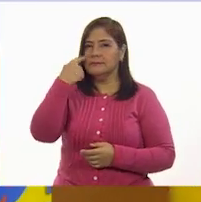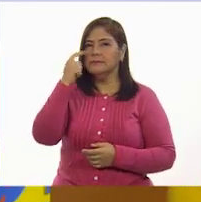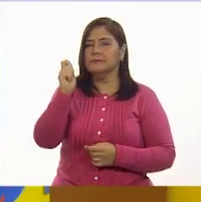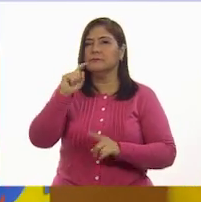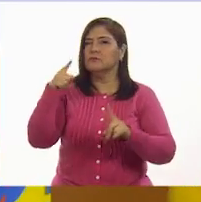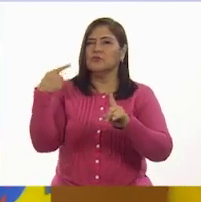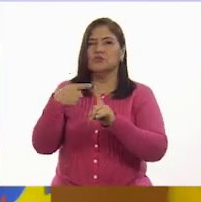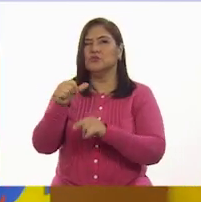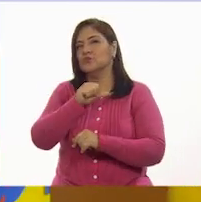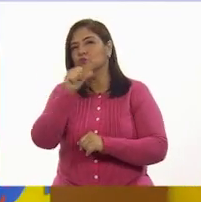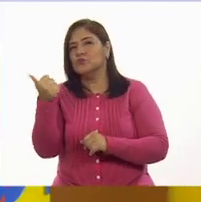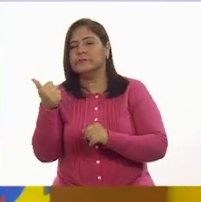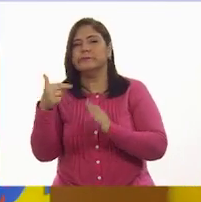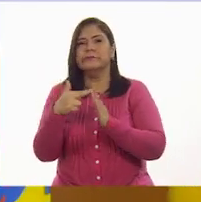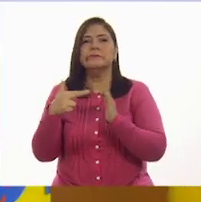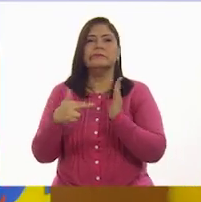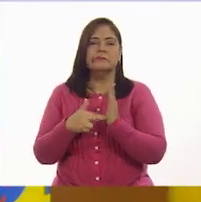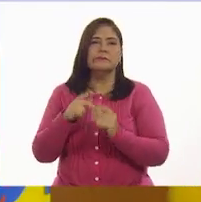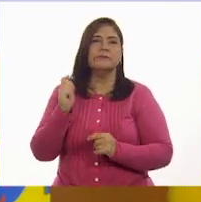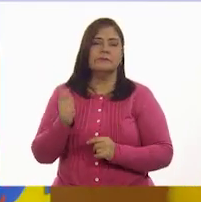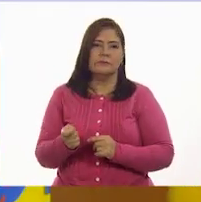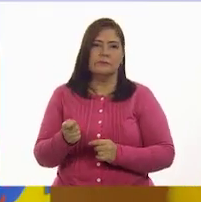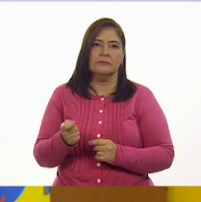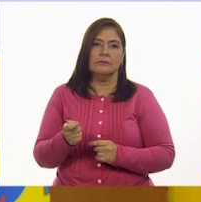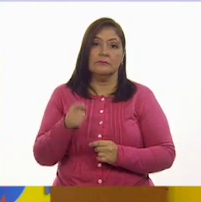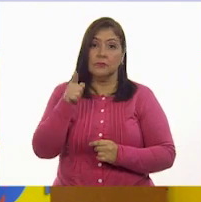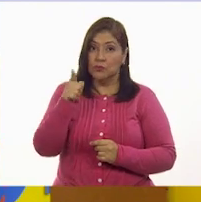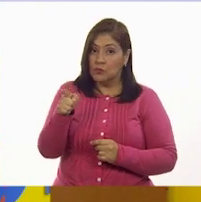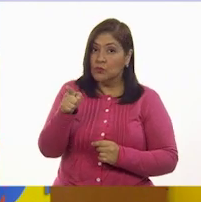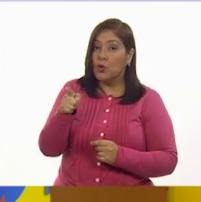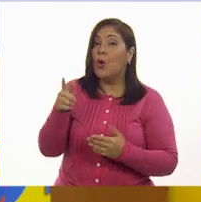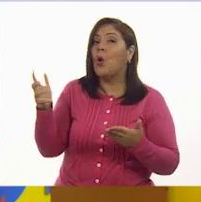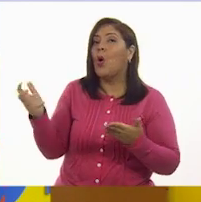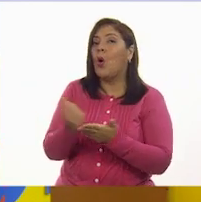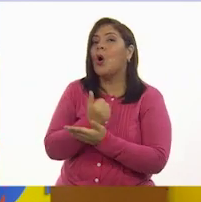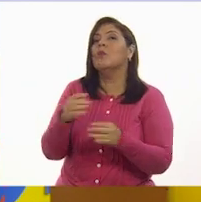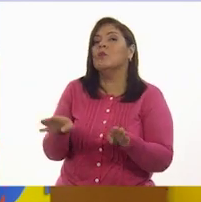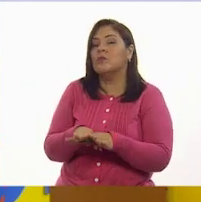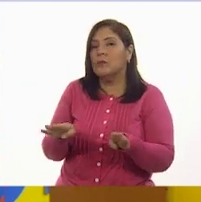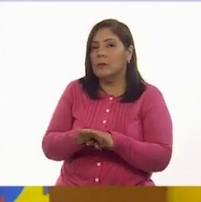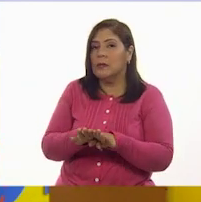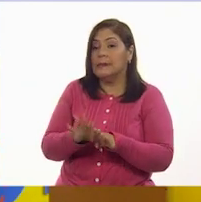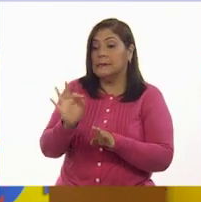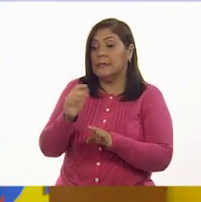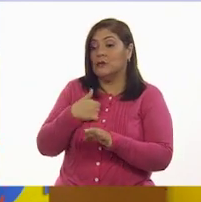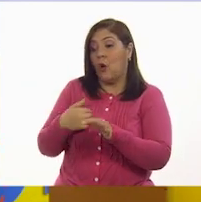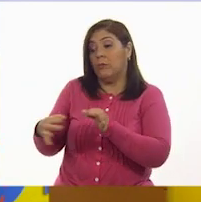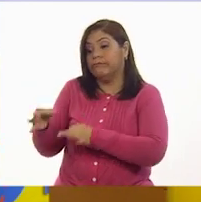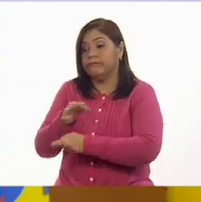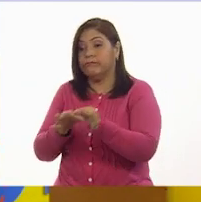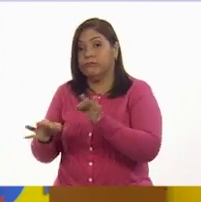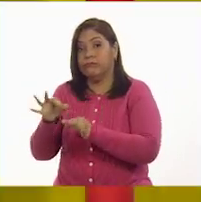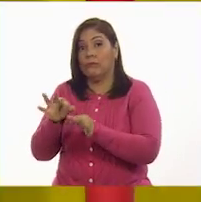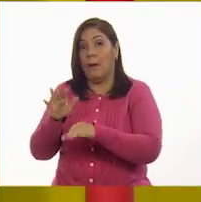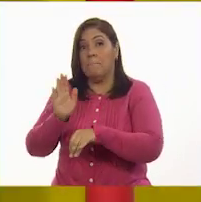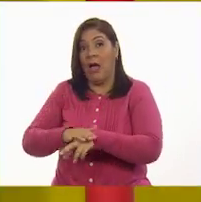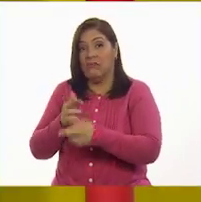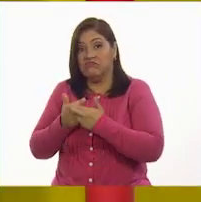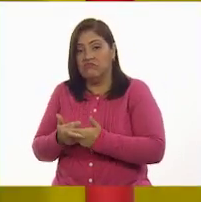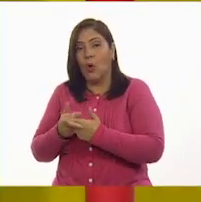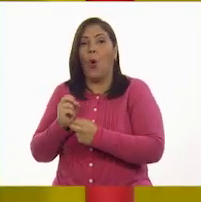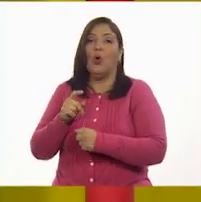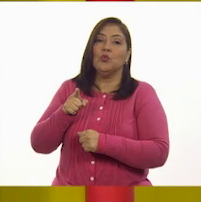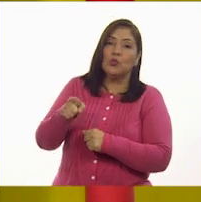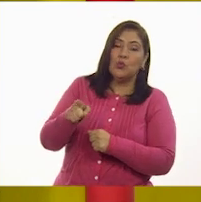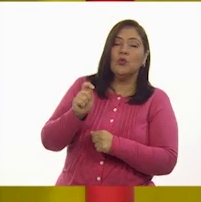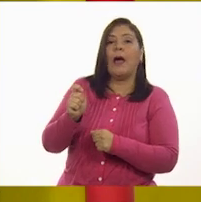que vas a ganar si tú tienes más fichas que yo, o yo tengo más fichas que tú, ganaré. Si se acaban